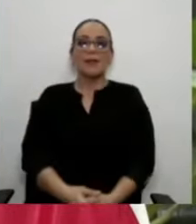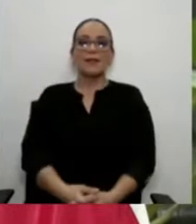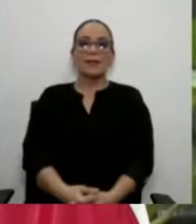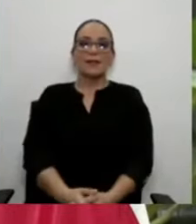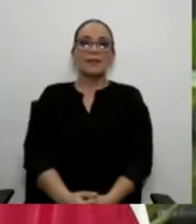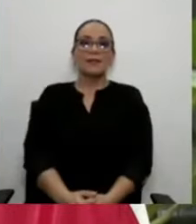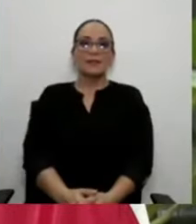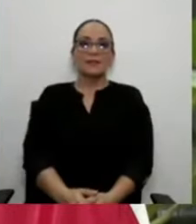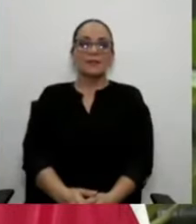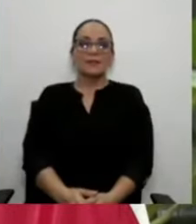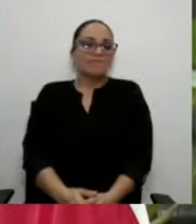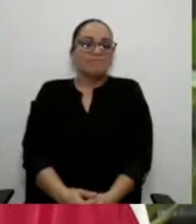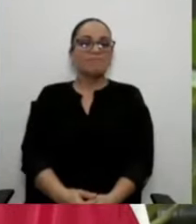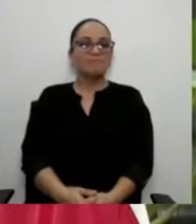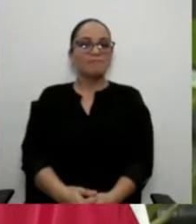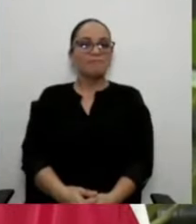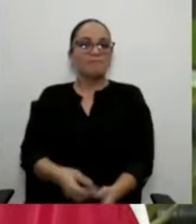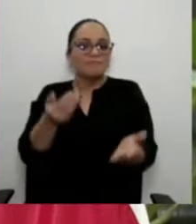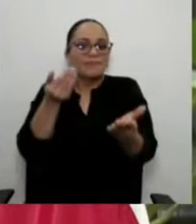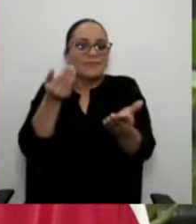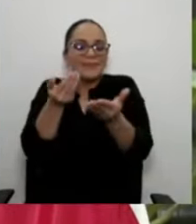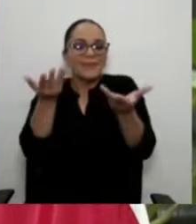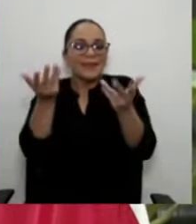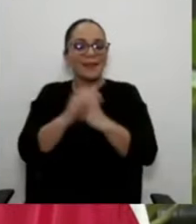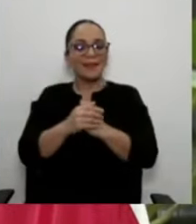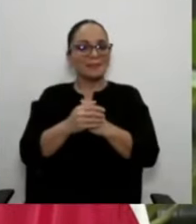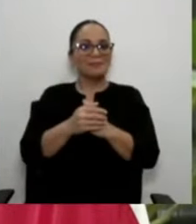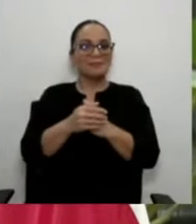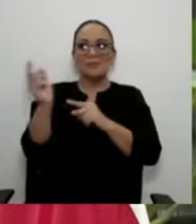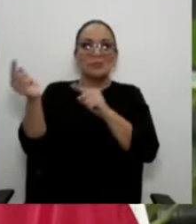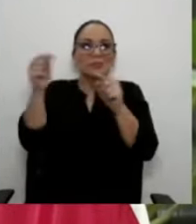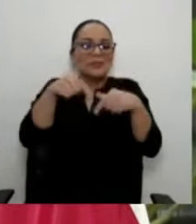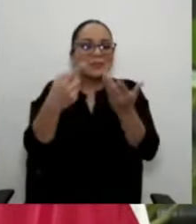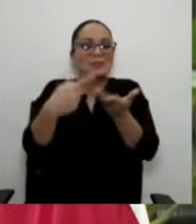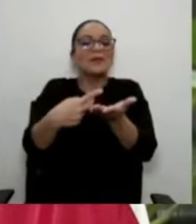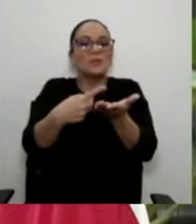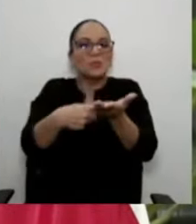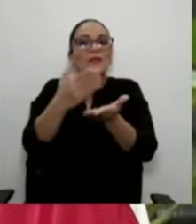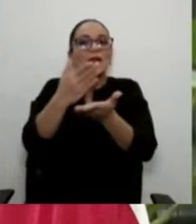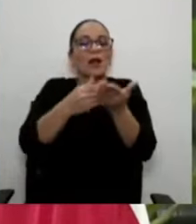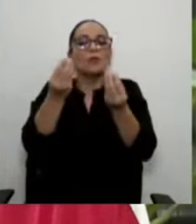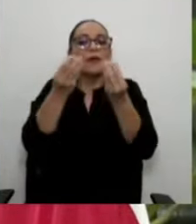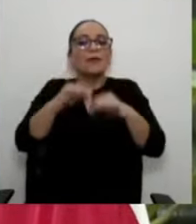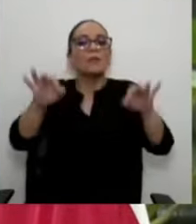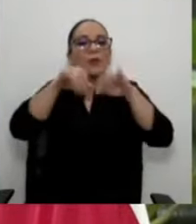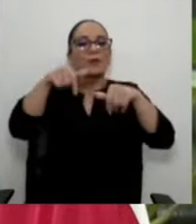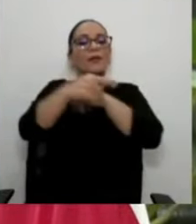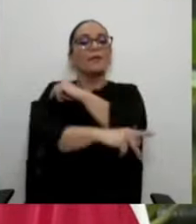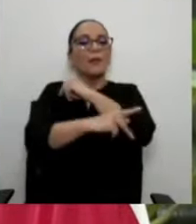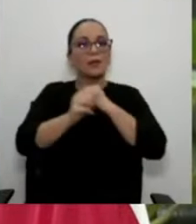Que tenían que viajar más para discutir algo tan vital para el país como